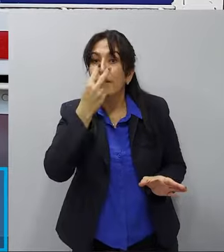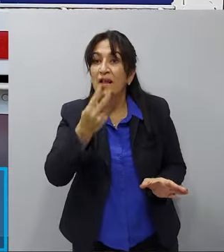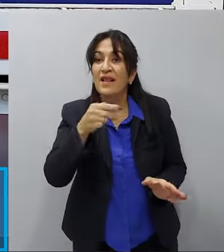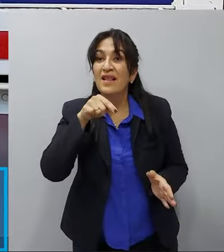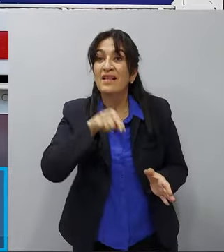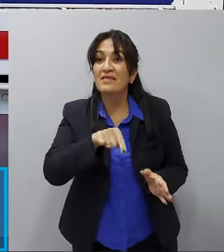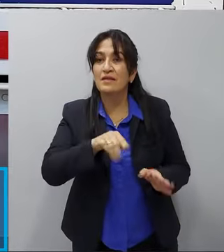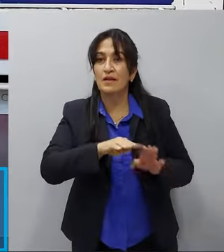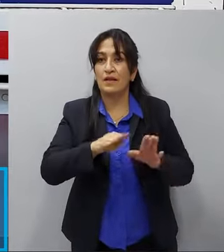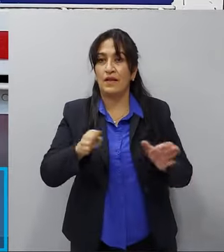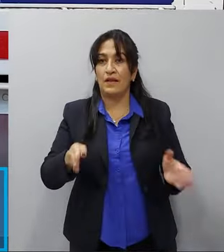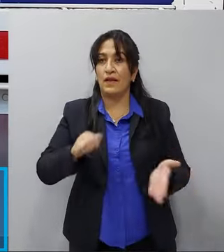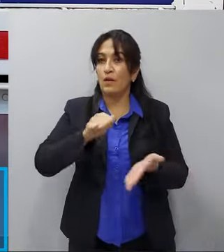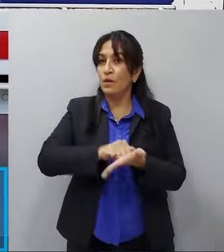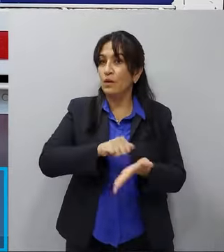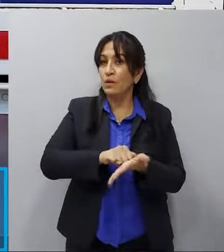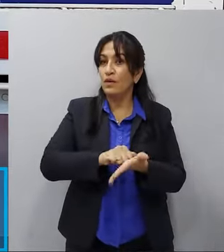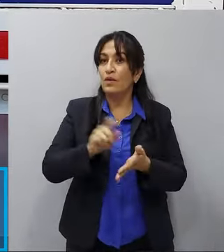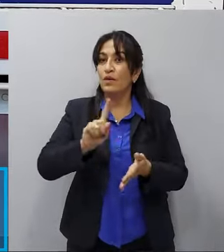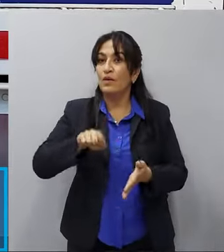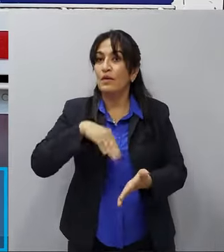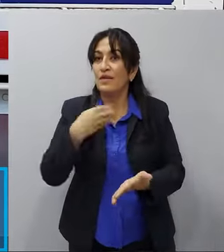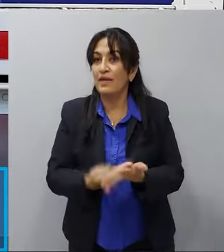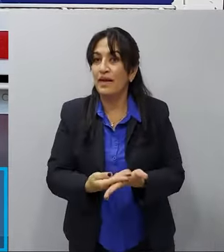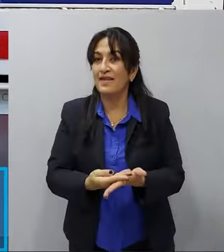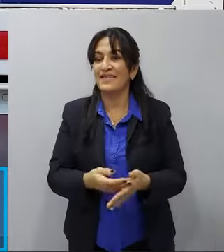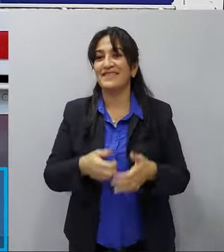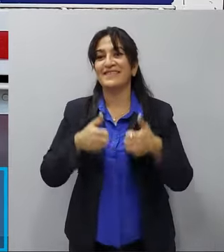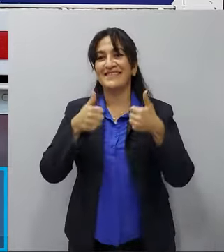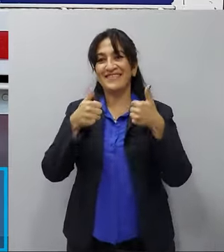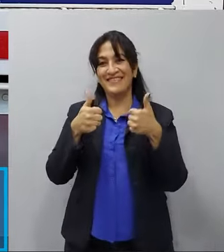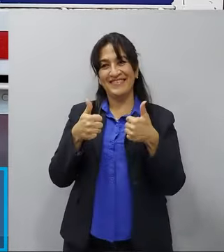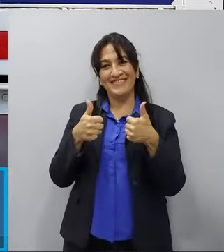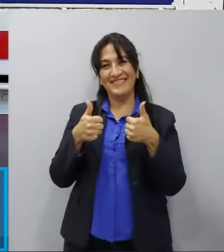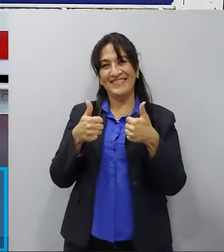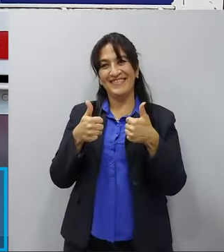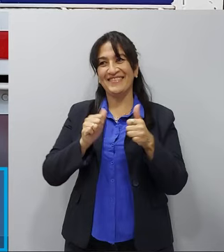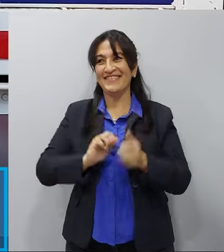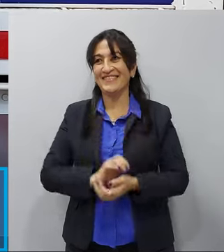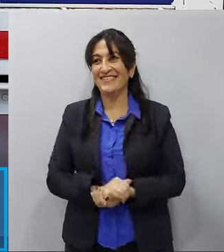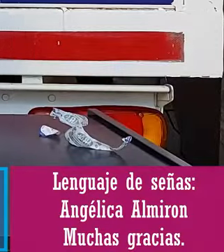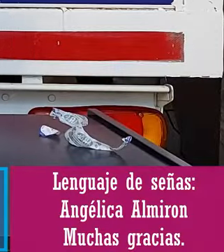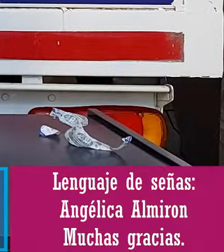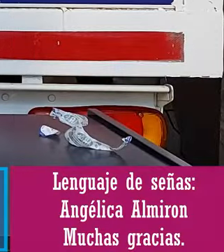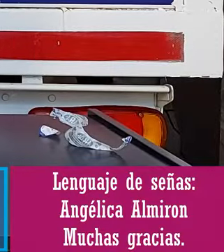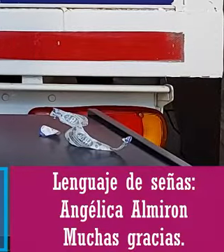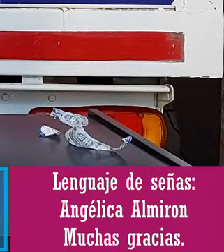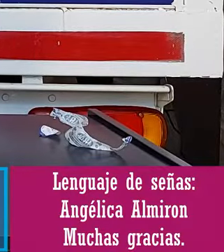esté sobre una base sólida para evitar futuras caídas y roturas.